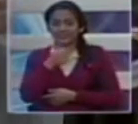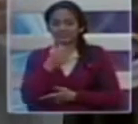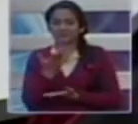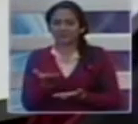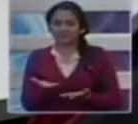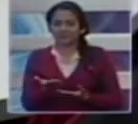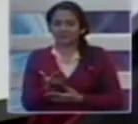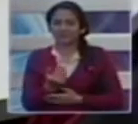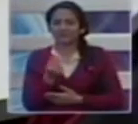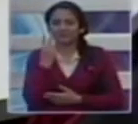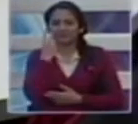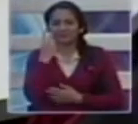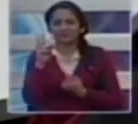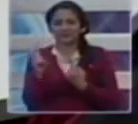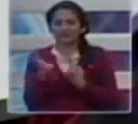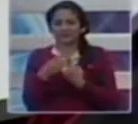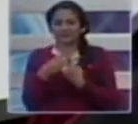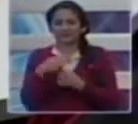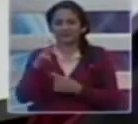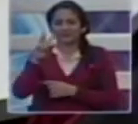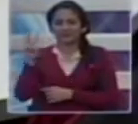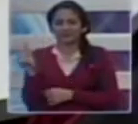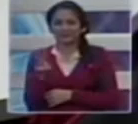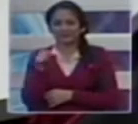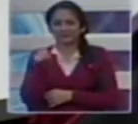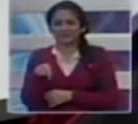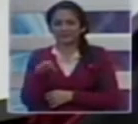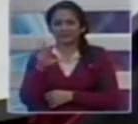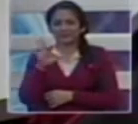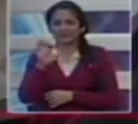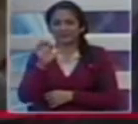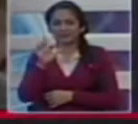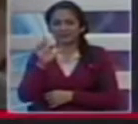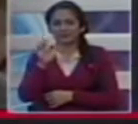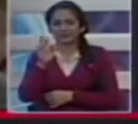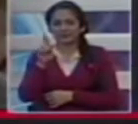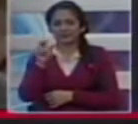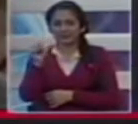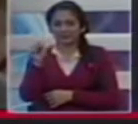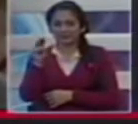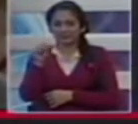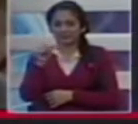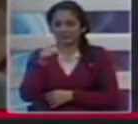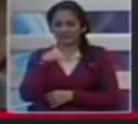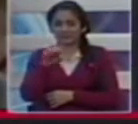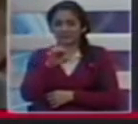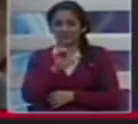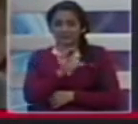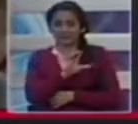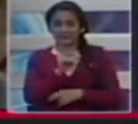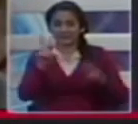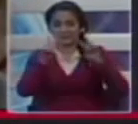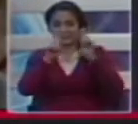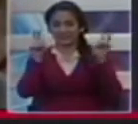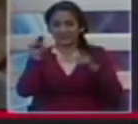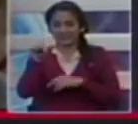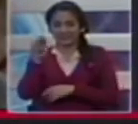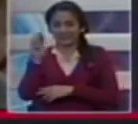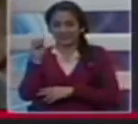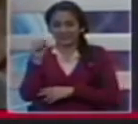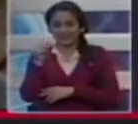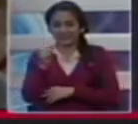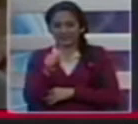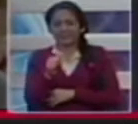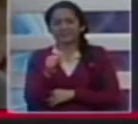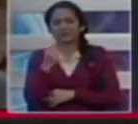a ingresar en nuestra página web en www.telerama.es. Ahí en esa sección, en Boga, usted puede encontrar